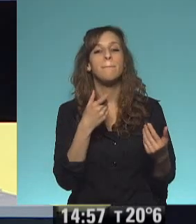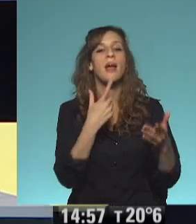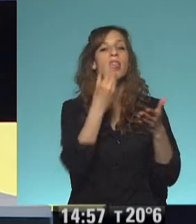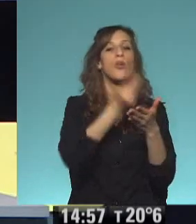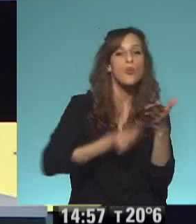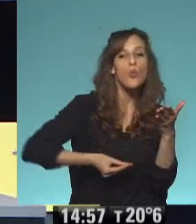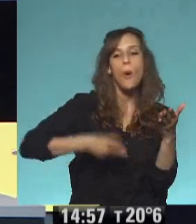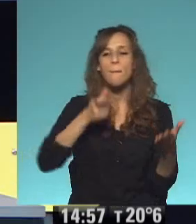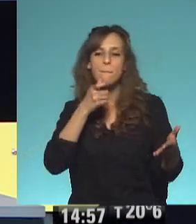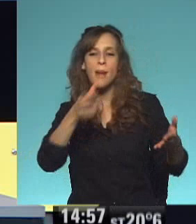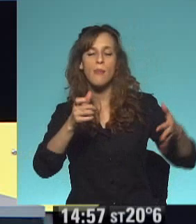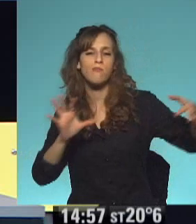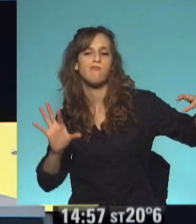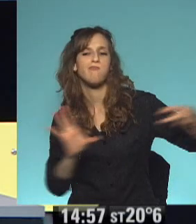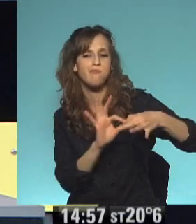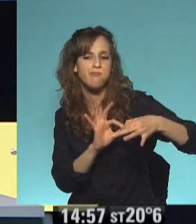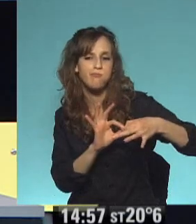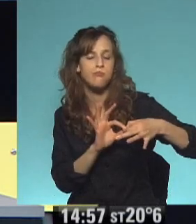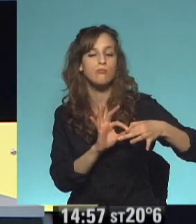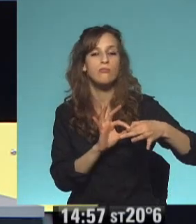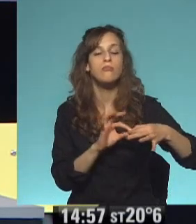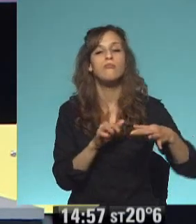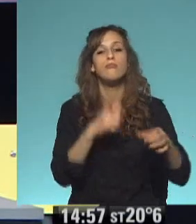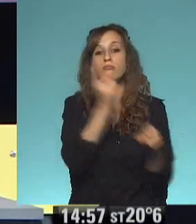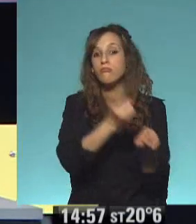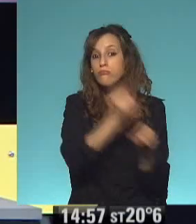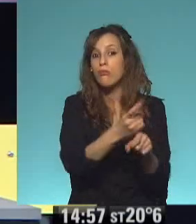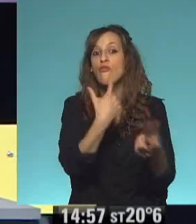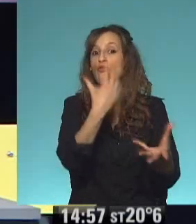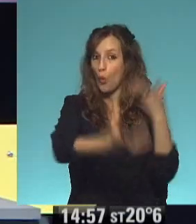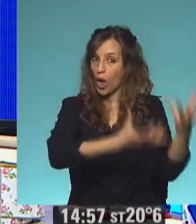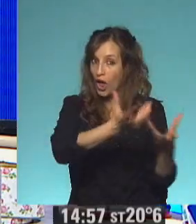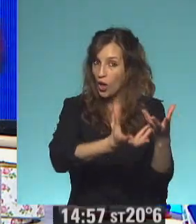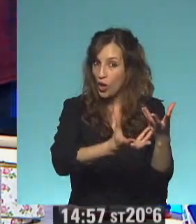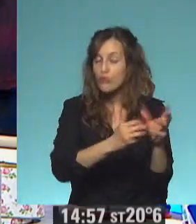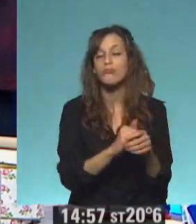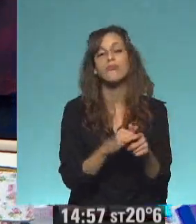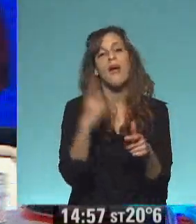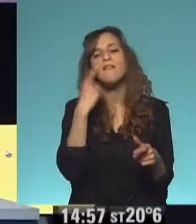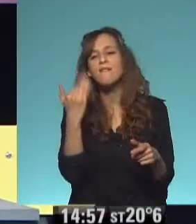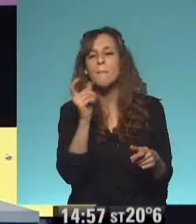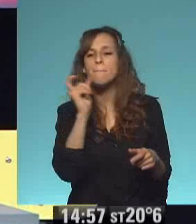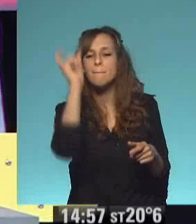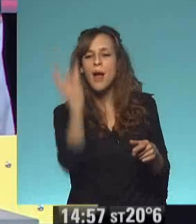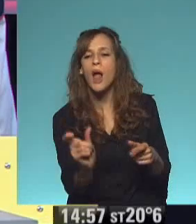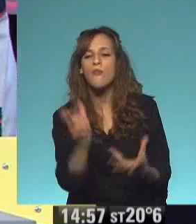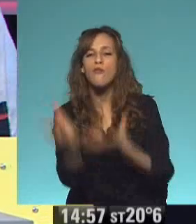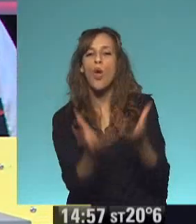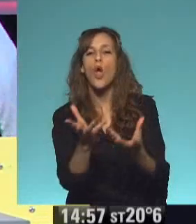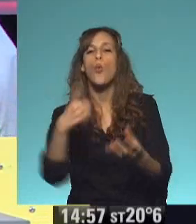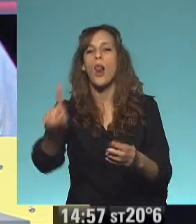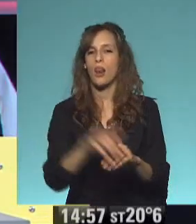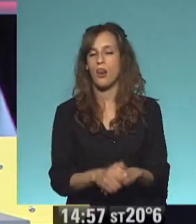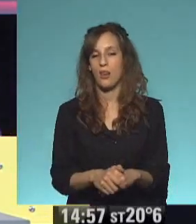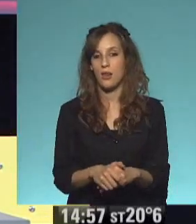¿sí? ¿Podemos empezar por fuego? Tenemos bien que buscar de ese lado dónde, ¿dónde dice ¿dónde fuego? Fuego. Señalan rápidamente